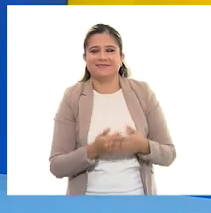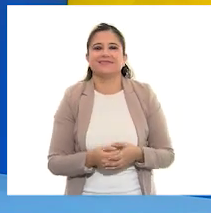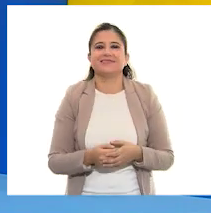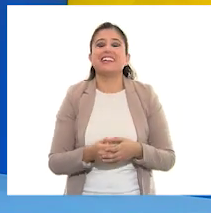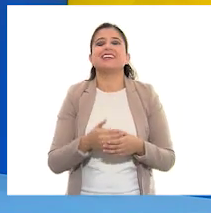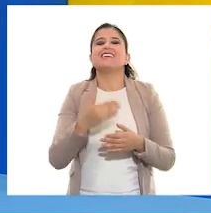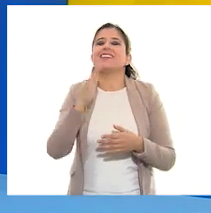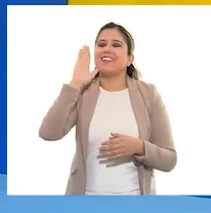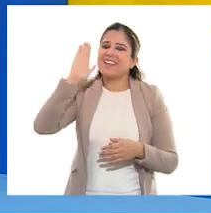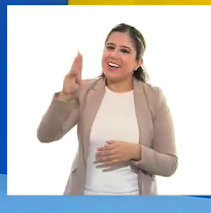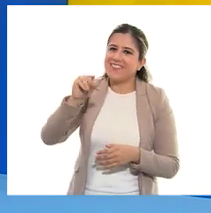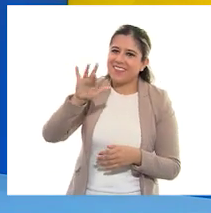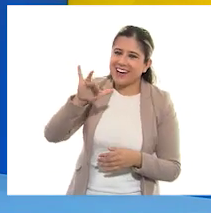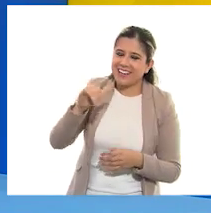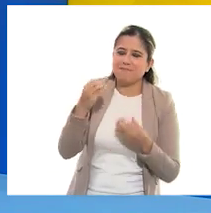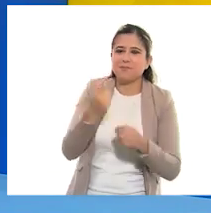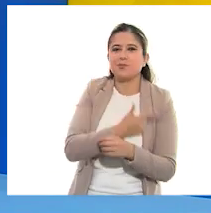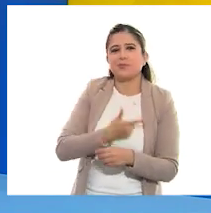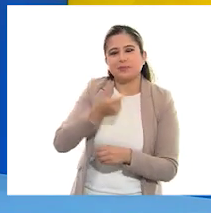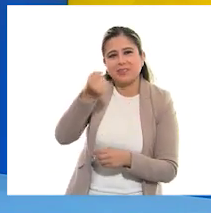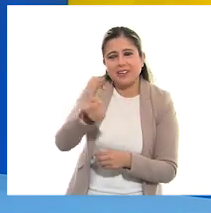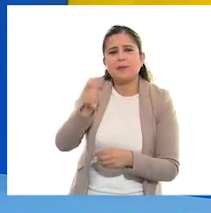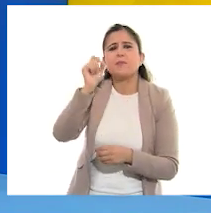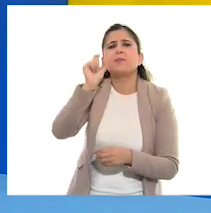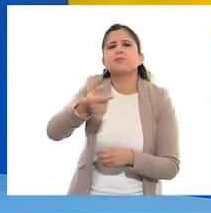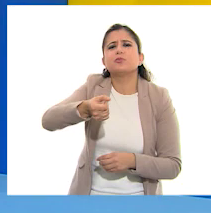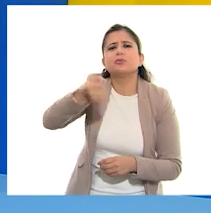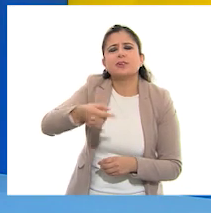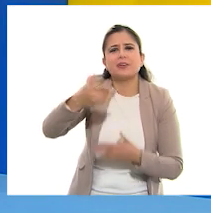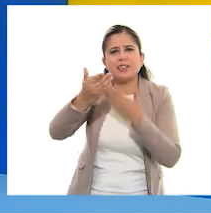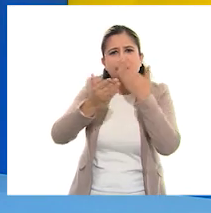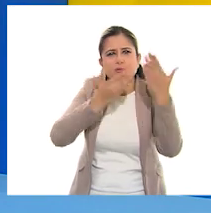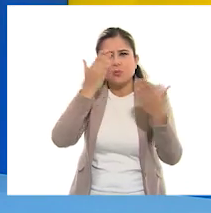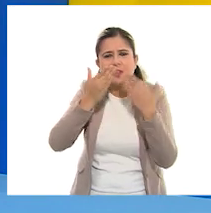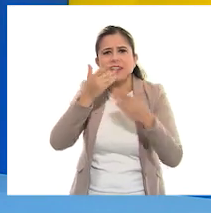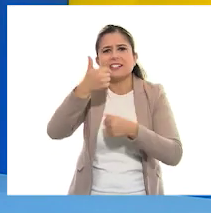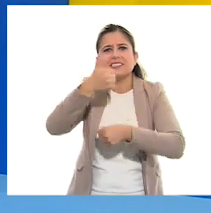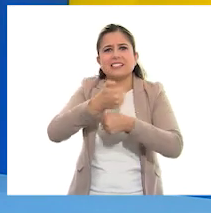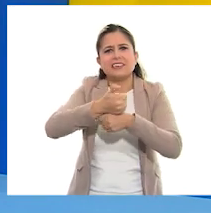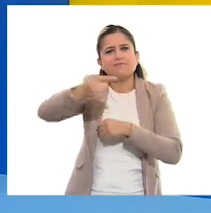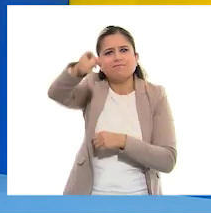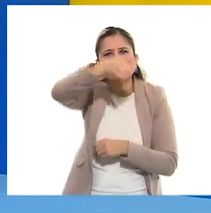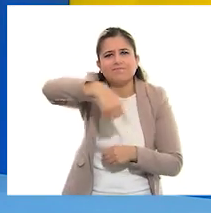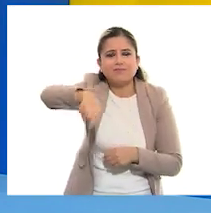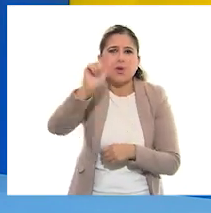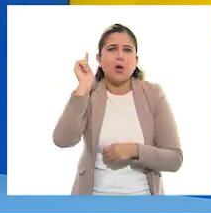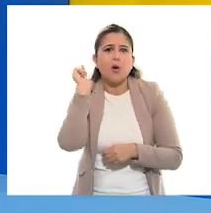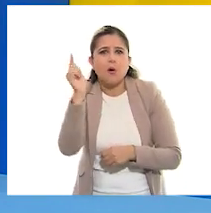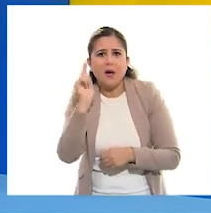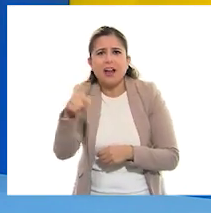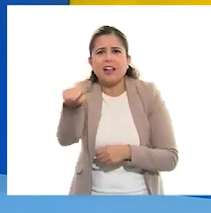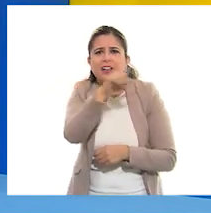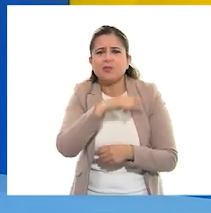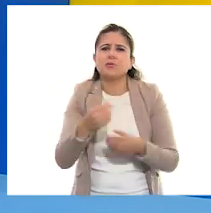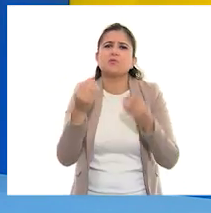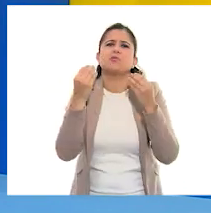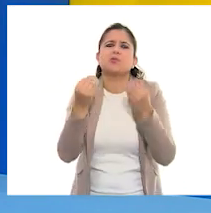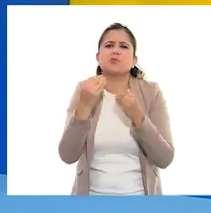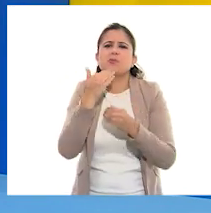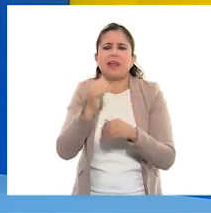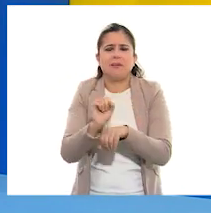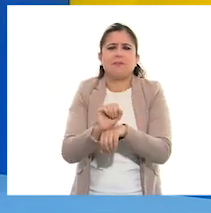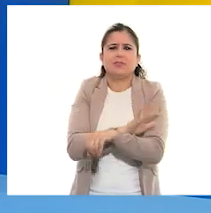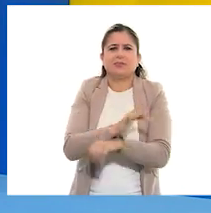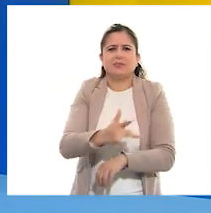Qué gusto saludarte y qué gusto también saludar a nuestros estudiantes de sexto grado. Espero que estén bastante emocionados como